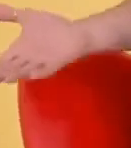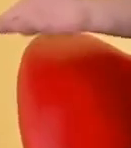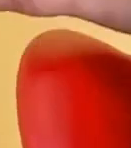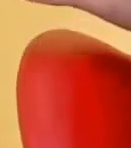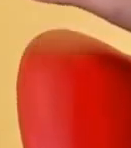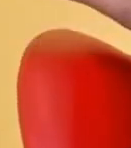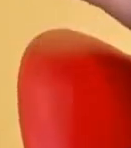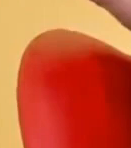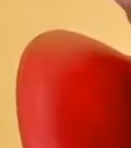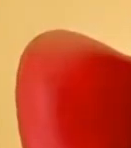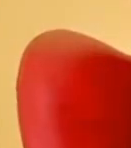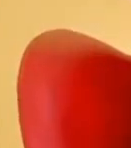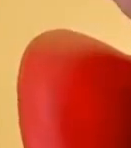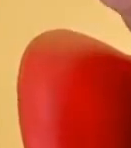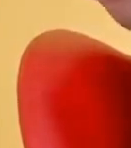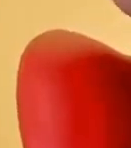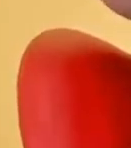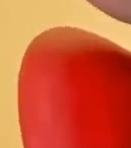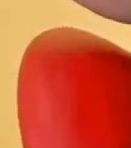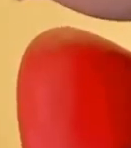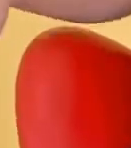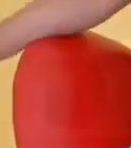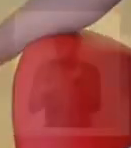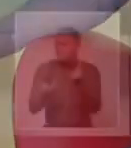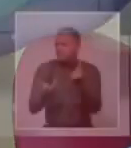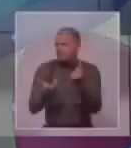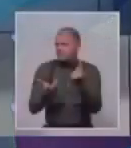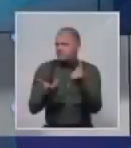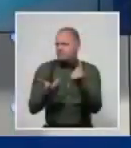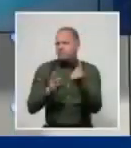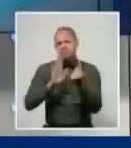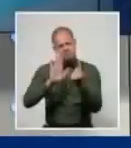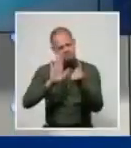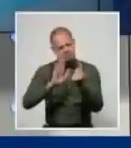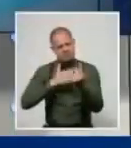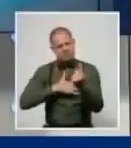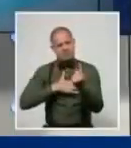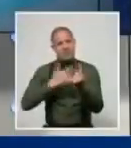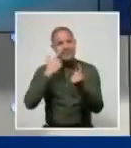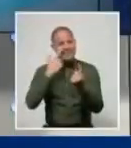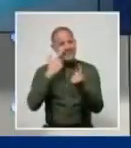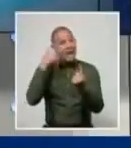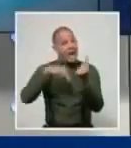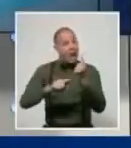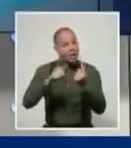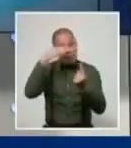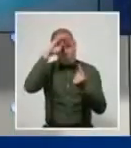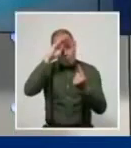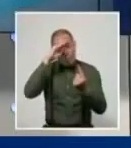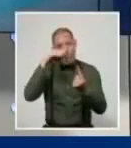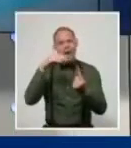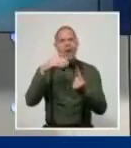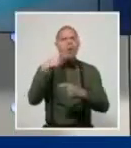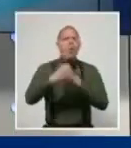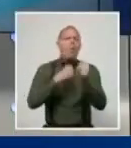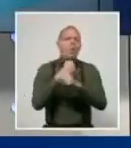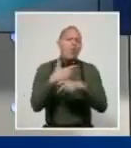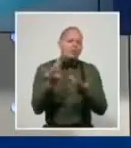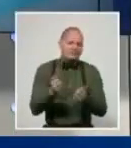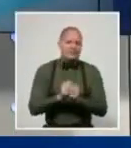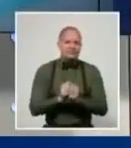déjame termine de explicármela porque yo no me puedo quedar así a la mitad. Deja ver. La presencia de tres monedas, por más que una